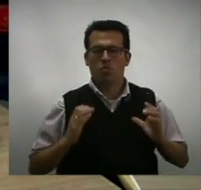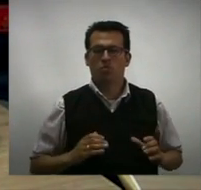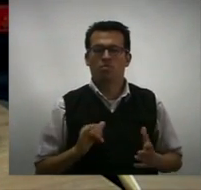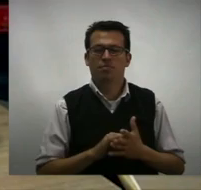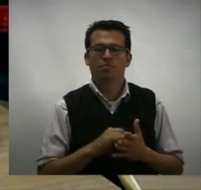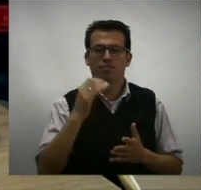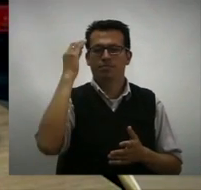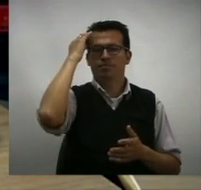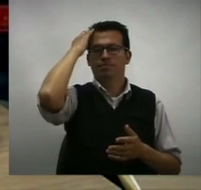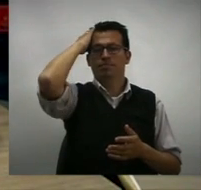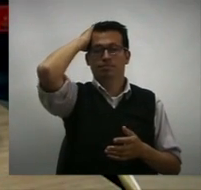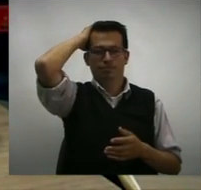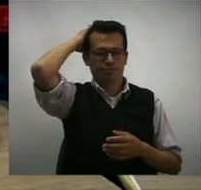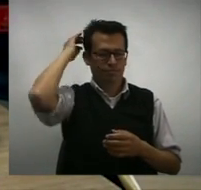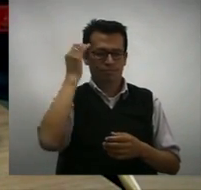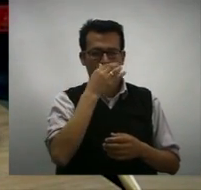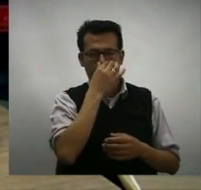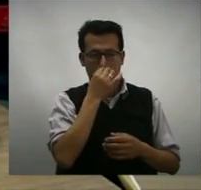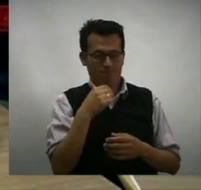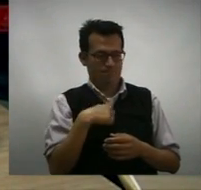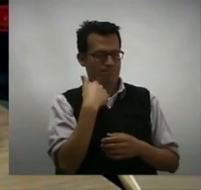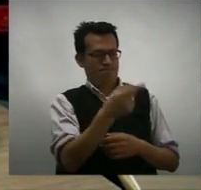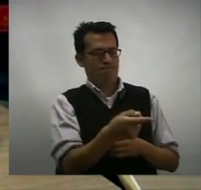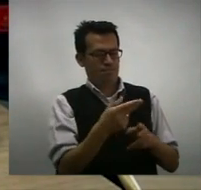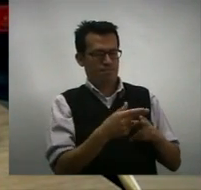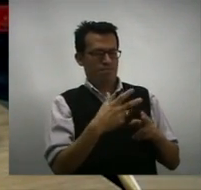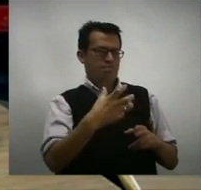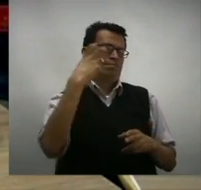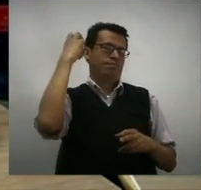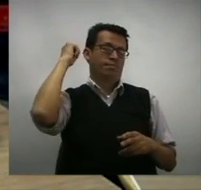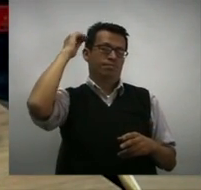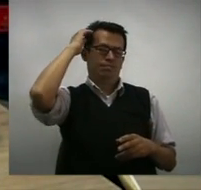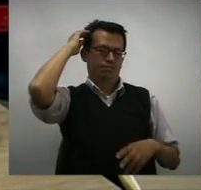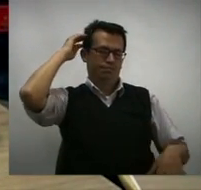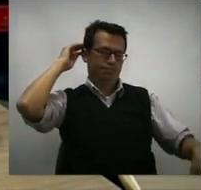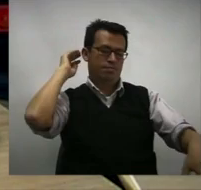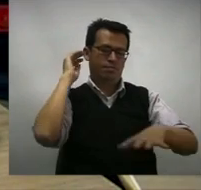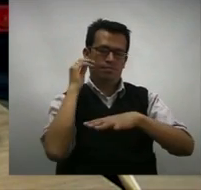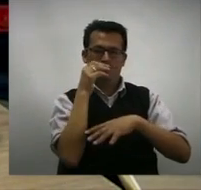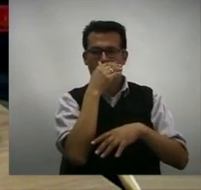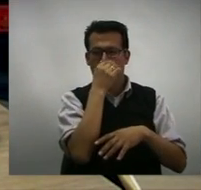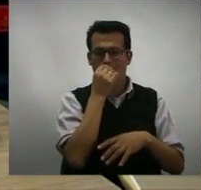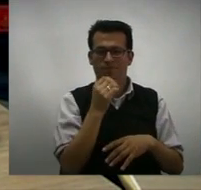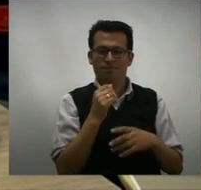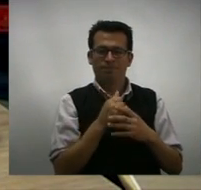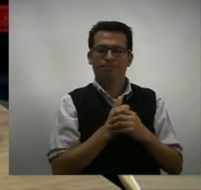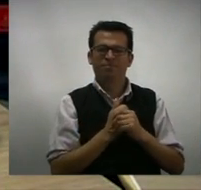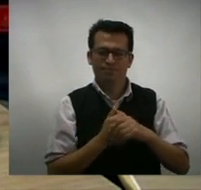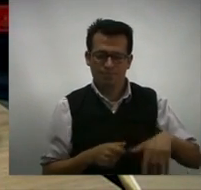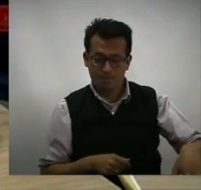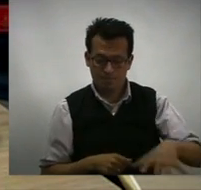docilidad y utilidad, permitiendo un viraje histórico que encuentra su año cero en la Revolución Industrial y la